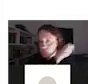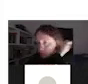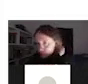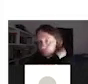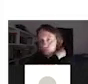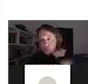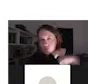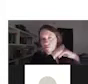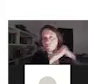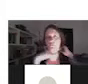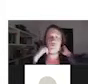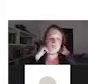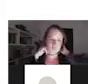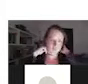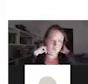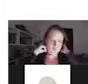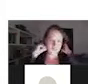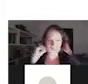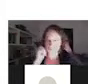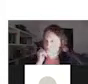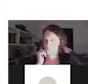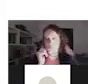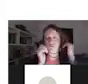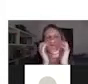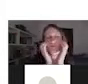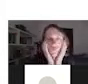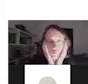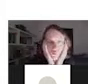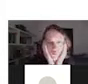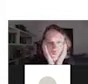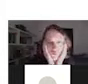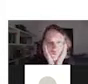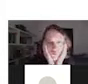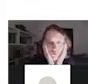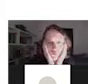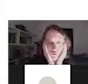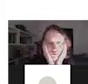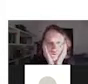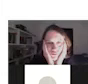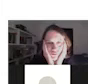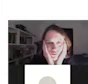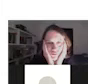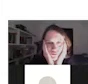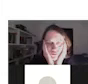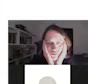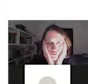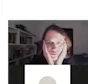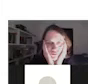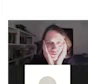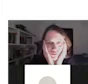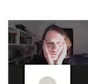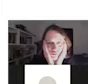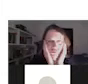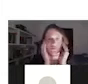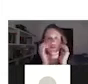colectiva sane las heridas del odio, la ignorancia, la indiferencia disuelva las divisiones, creando grietas entre